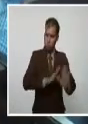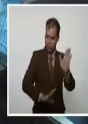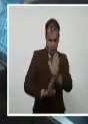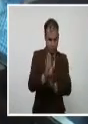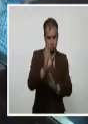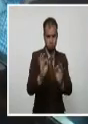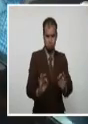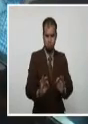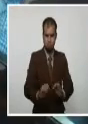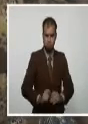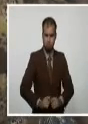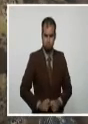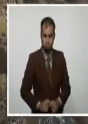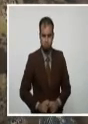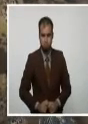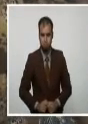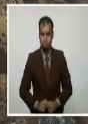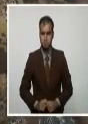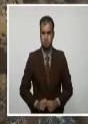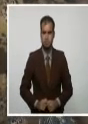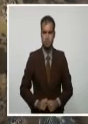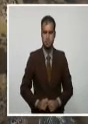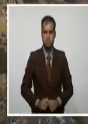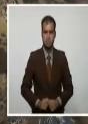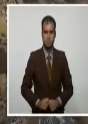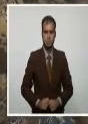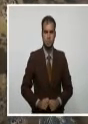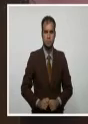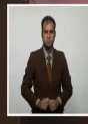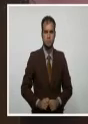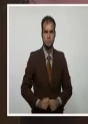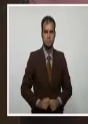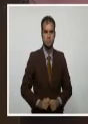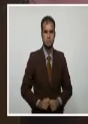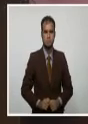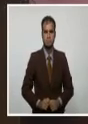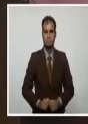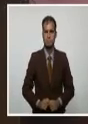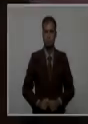pueblo. Desde Pinar del Río, Fátima Rivera Amador, Sistema Informativo de la Televisión Cubana.